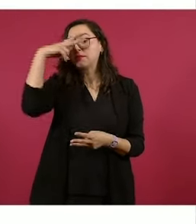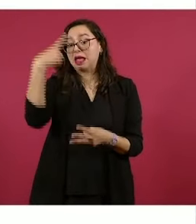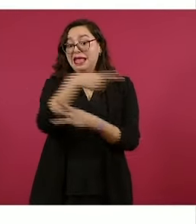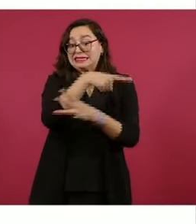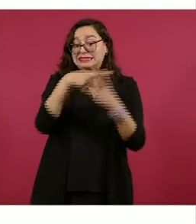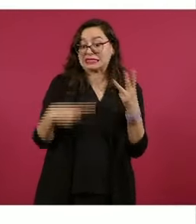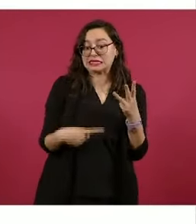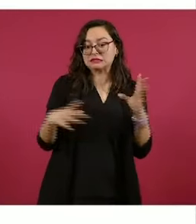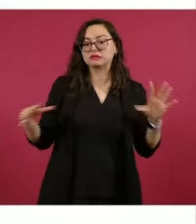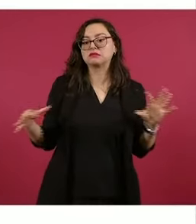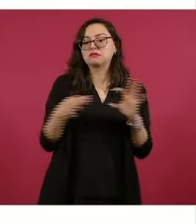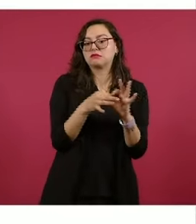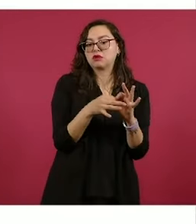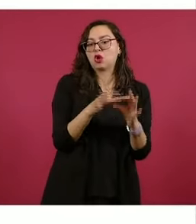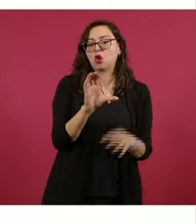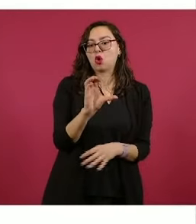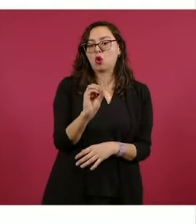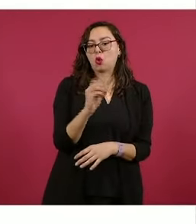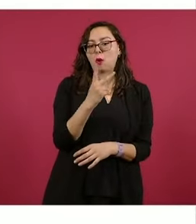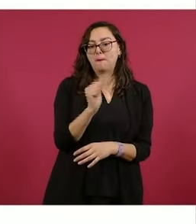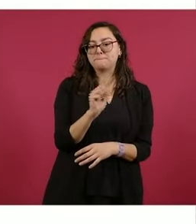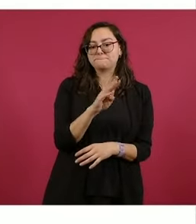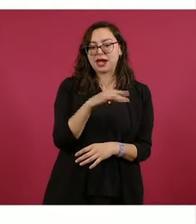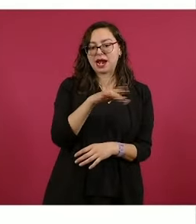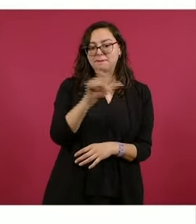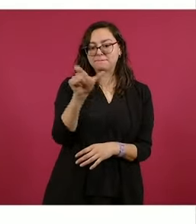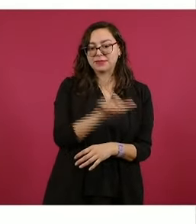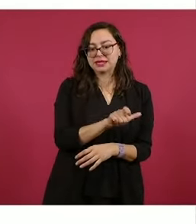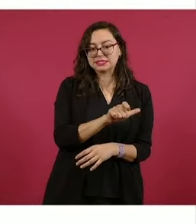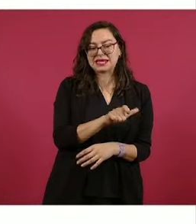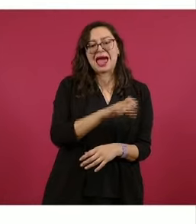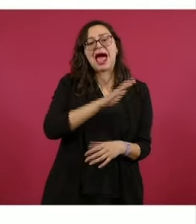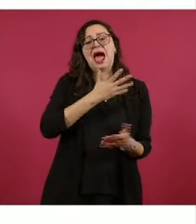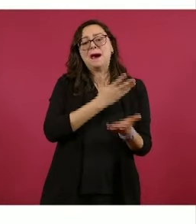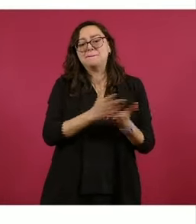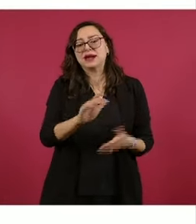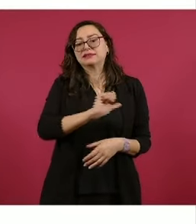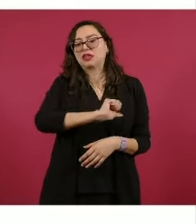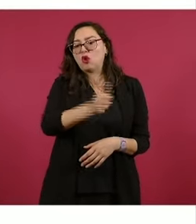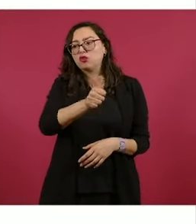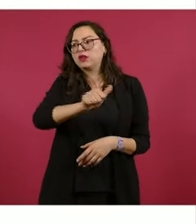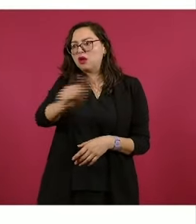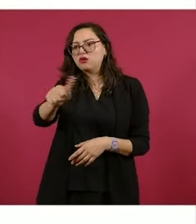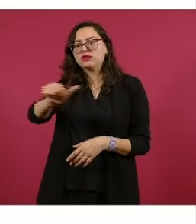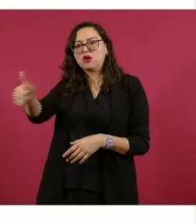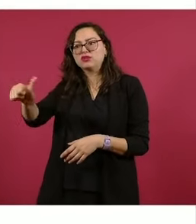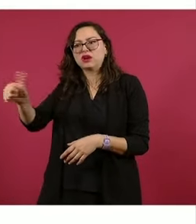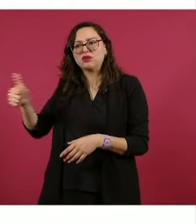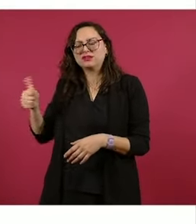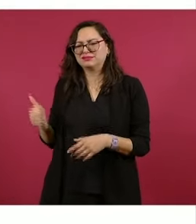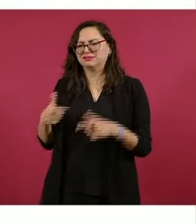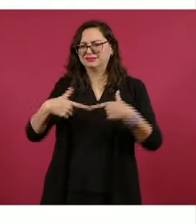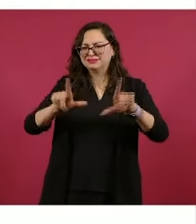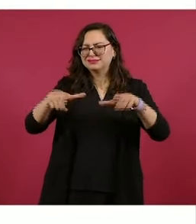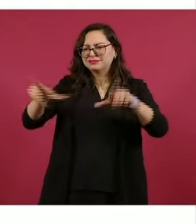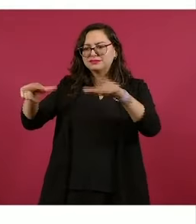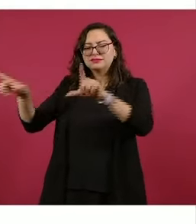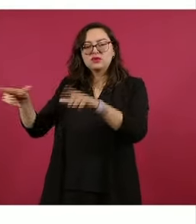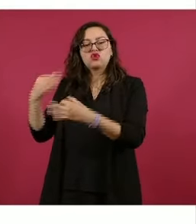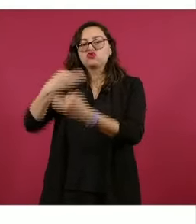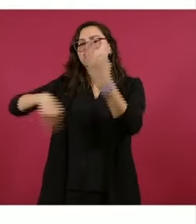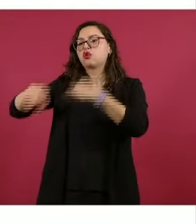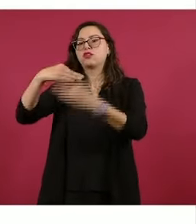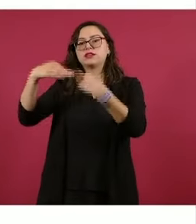cuentas, junto con otras decenas de páginas de bots que se hacen pasar por espacios informativos, diseminan centenas